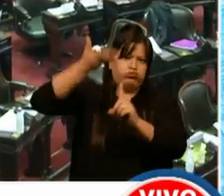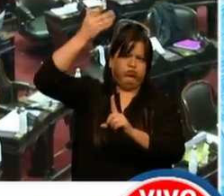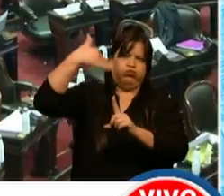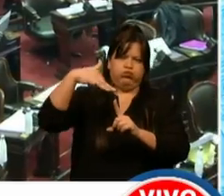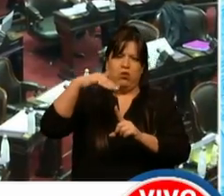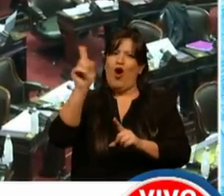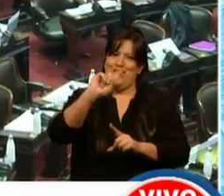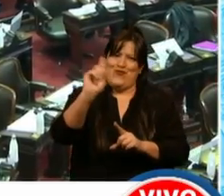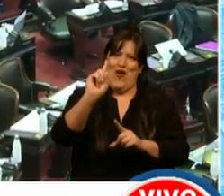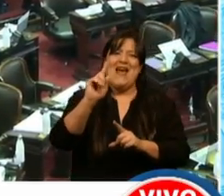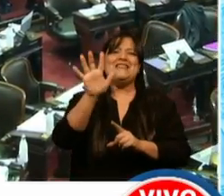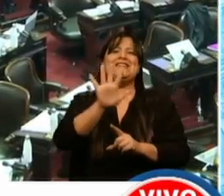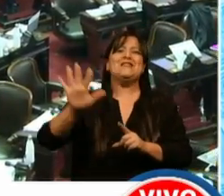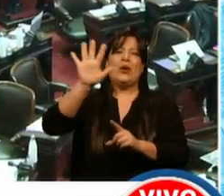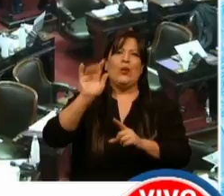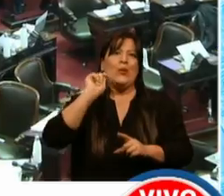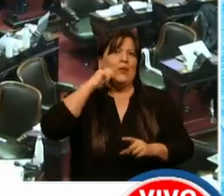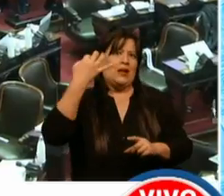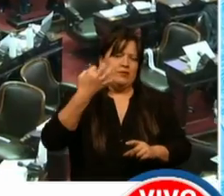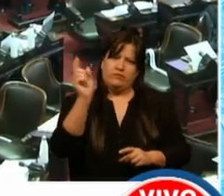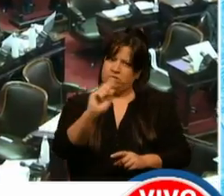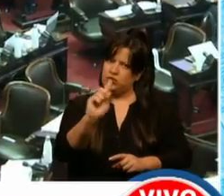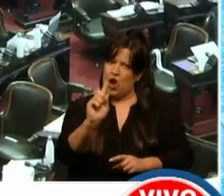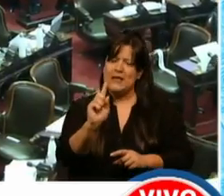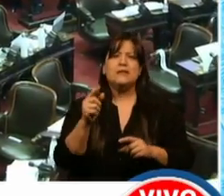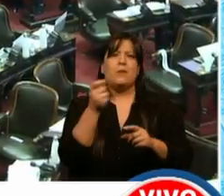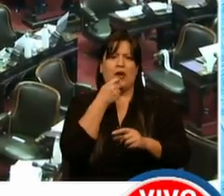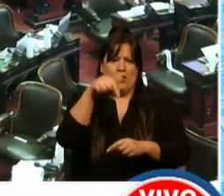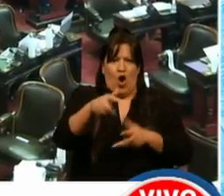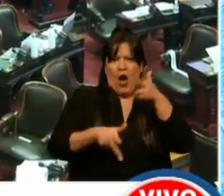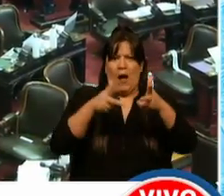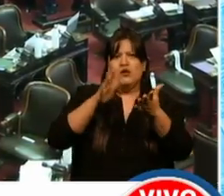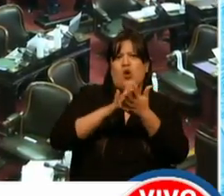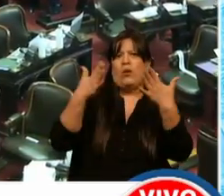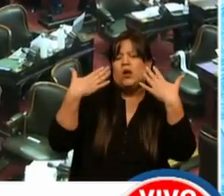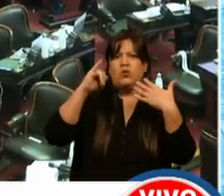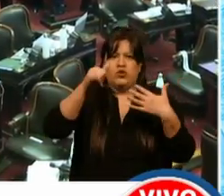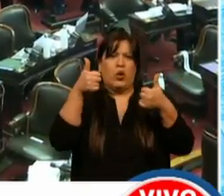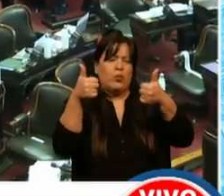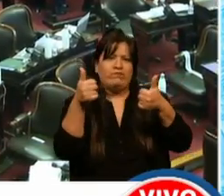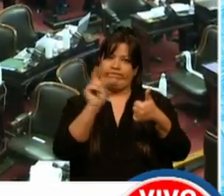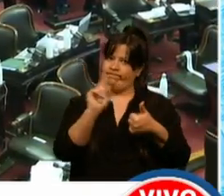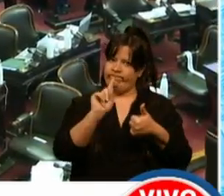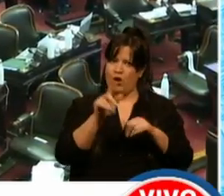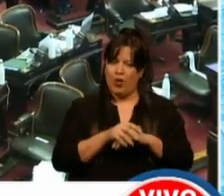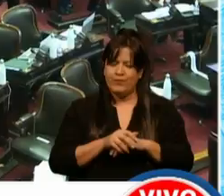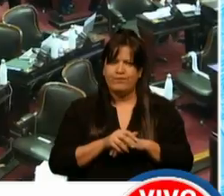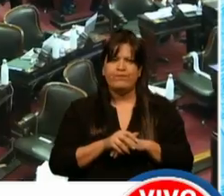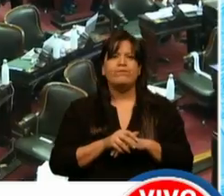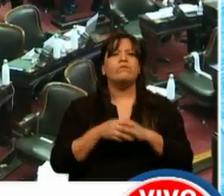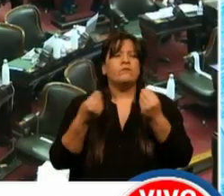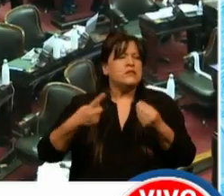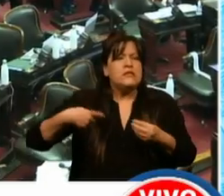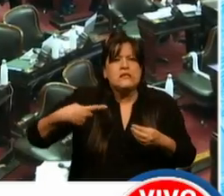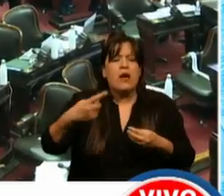precisamente confortables de la manera que se expresará hoy acá a la discriminación permanente